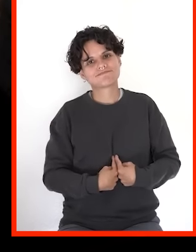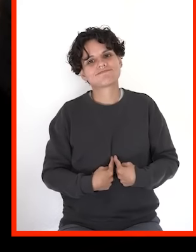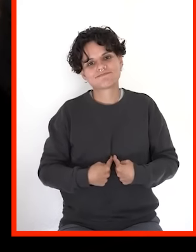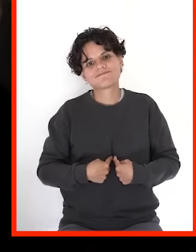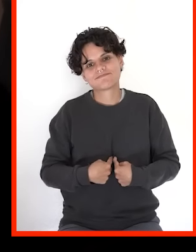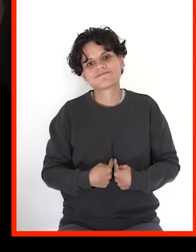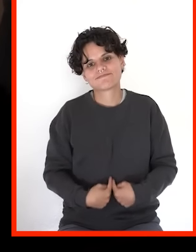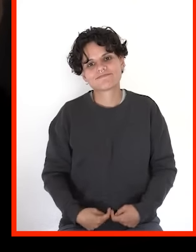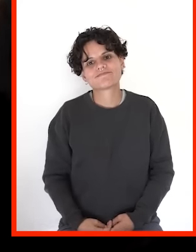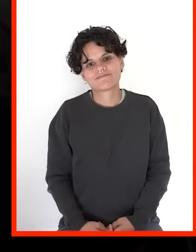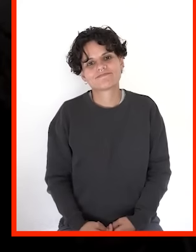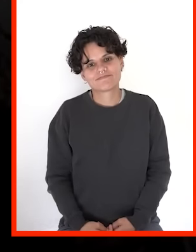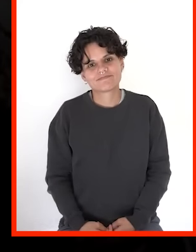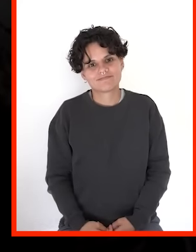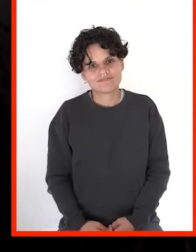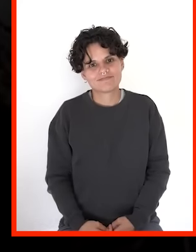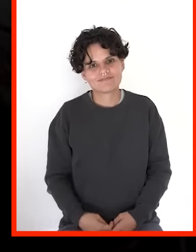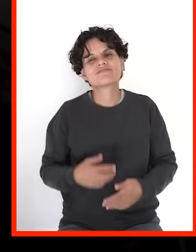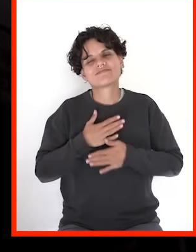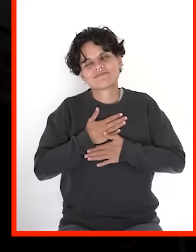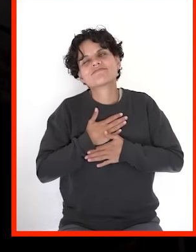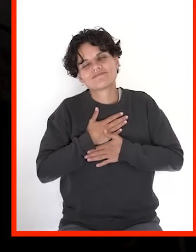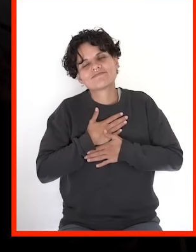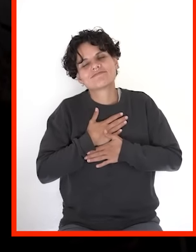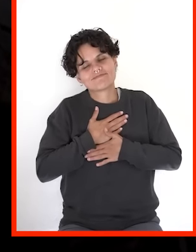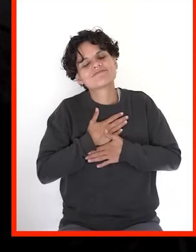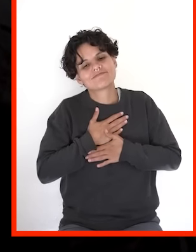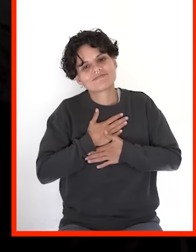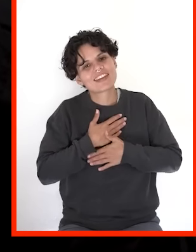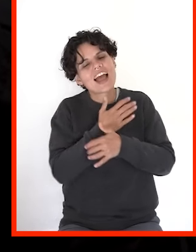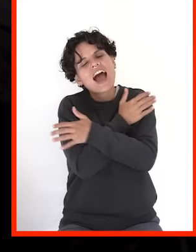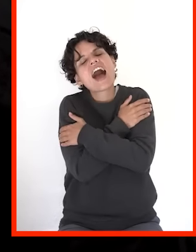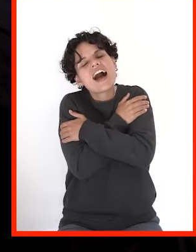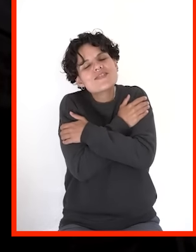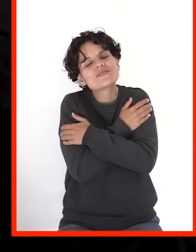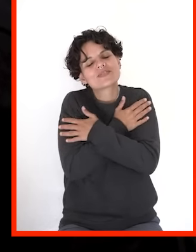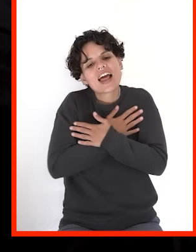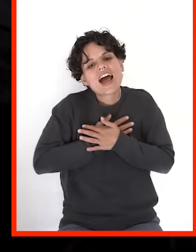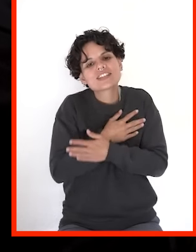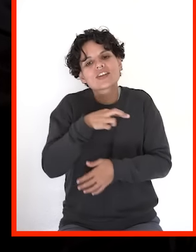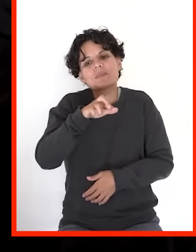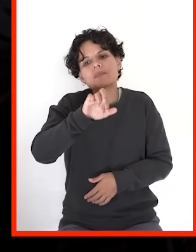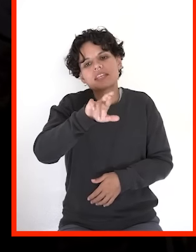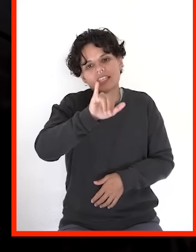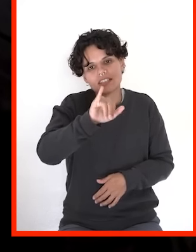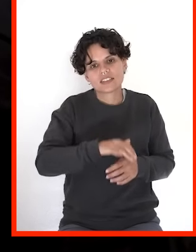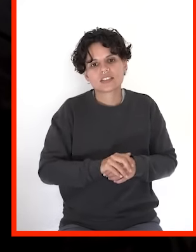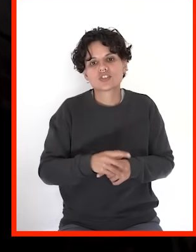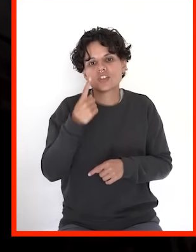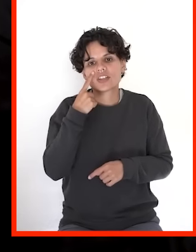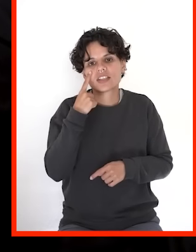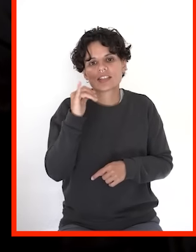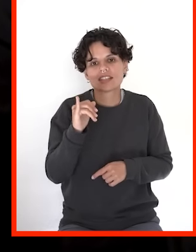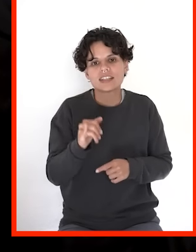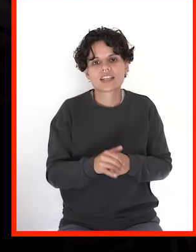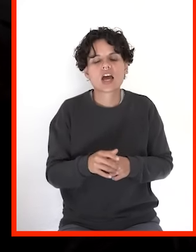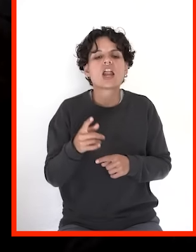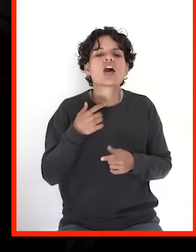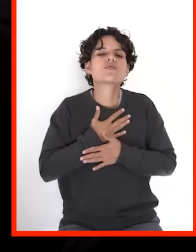Qué marido. Sí, le tengo la vida. Un abrazo ahí al Piri. Tú siempre lo viste. Lo queremos bueno. Lejos, pero lo